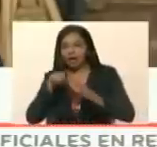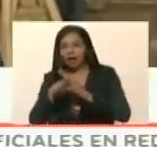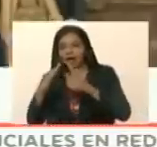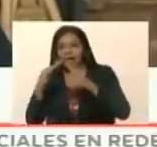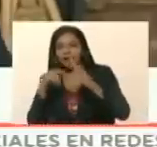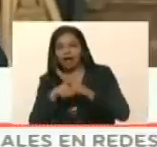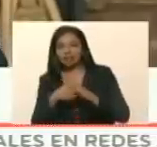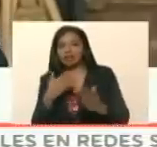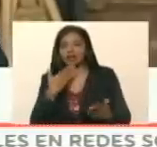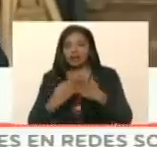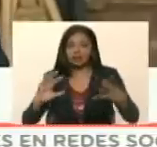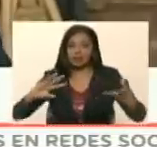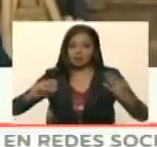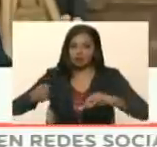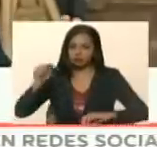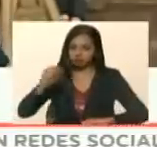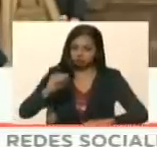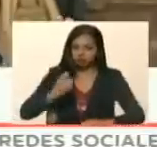los CLAP.